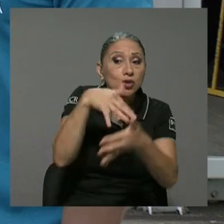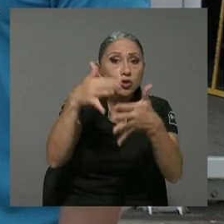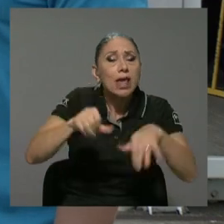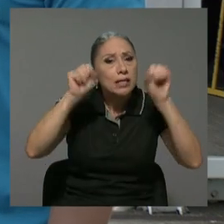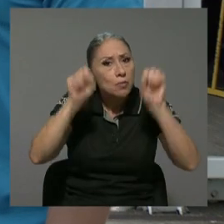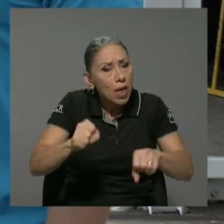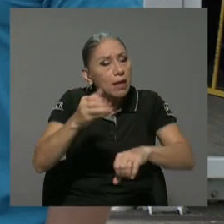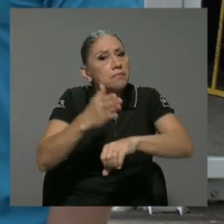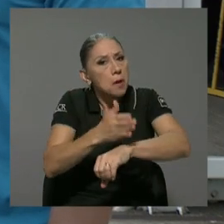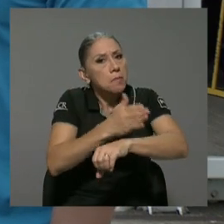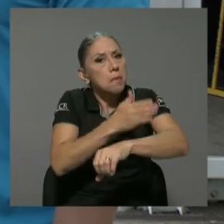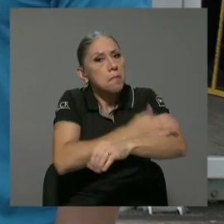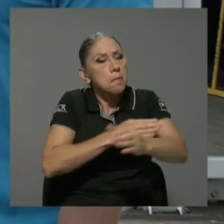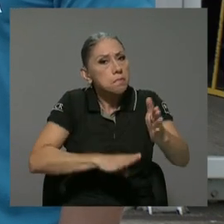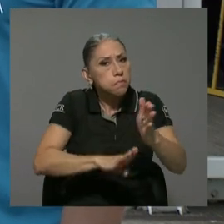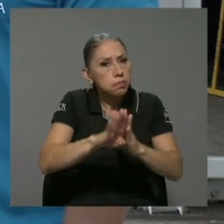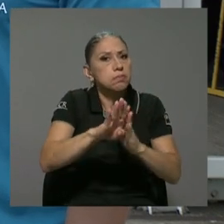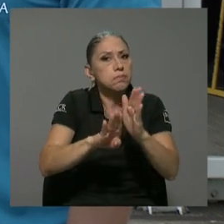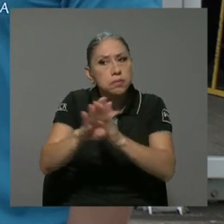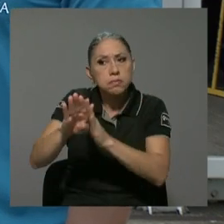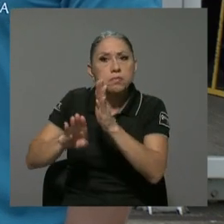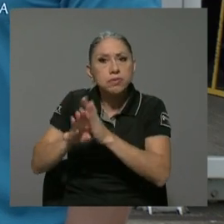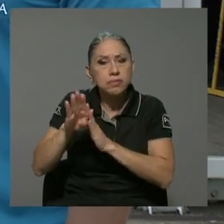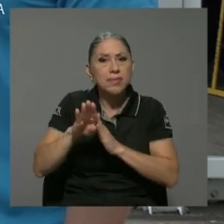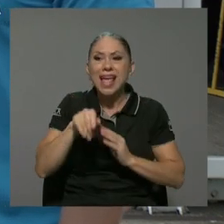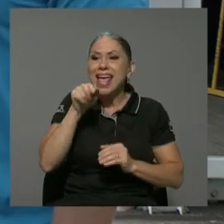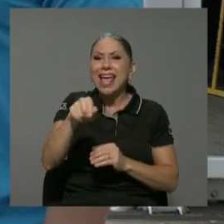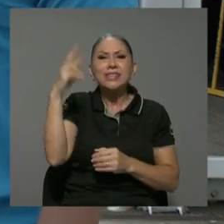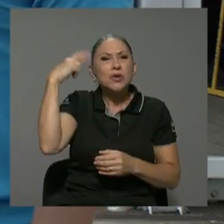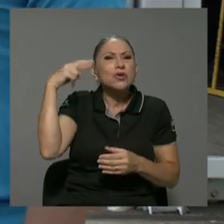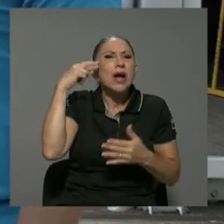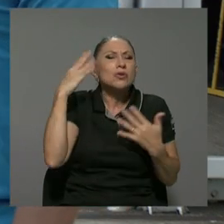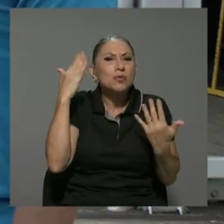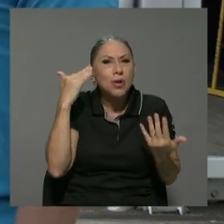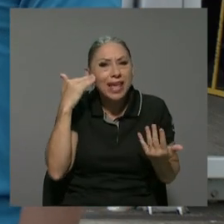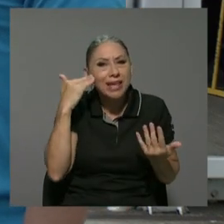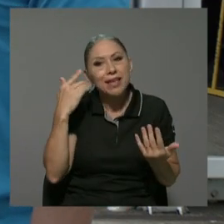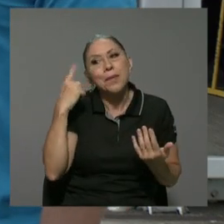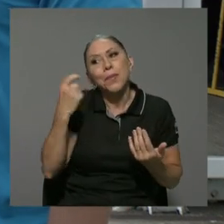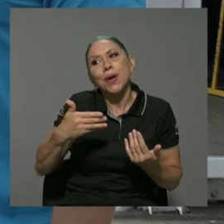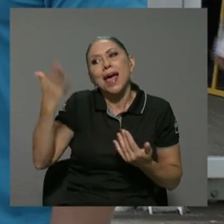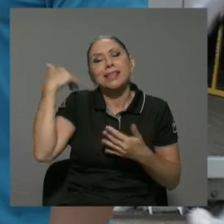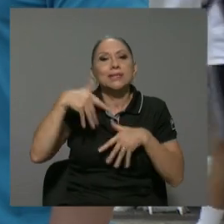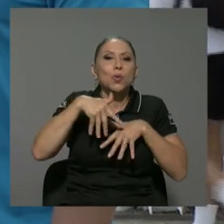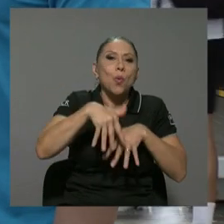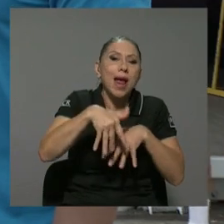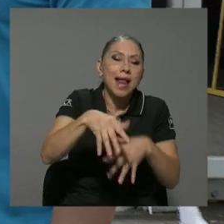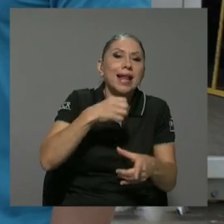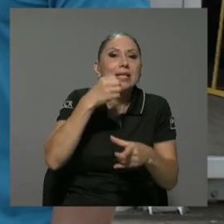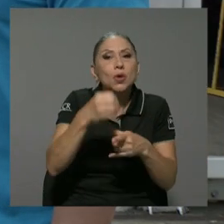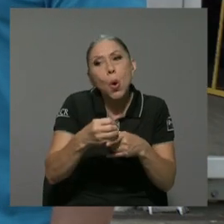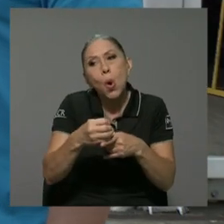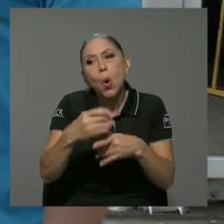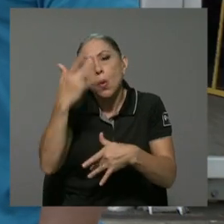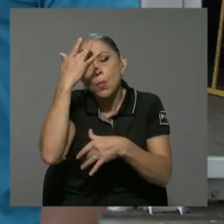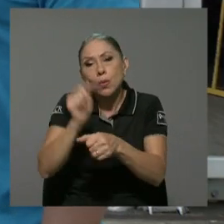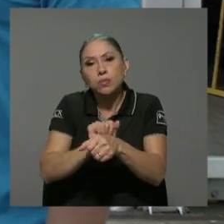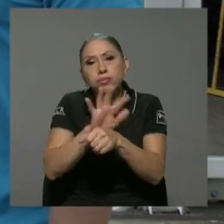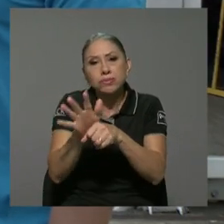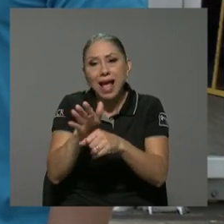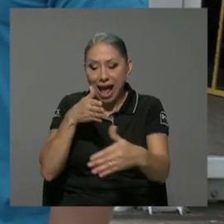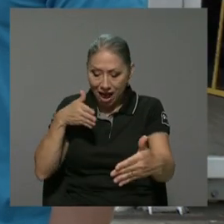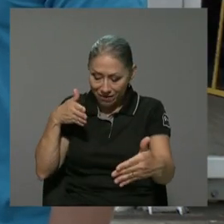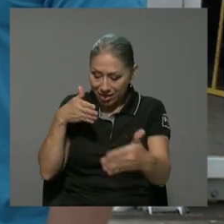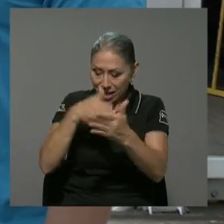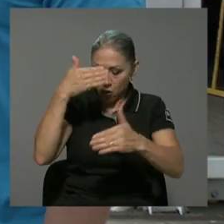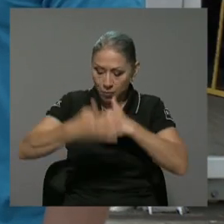que han sido huelgas, bajas por la pandemia, etcétera, que han afectado pues ese proceso de mediación pedagógica y que ahora en